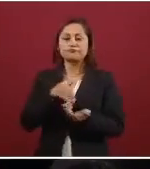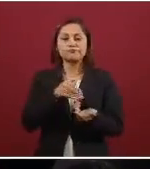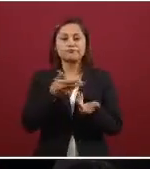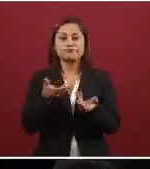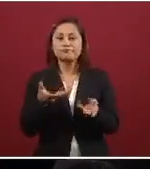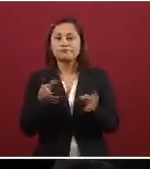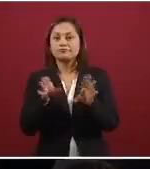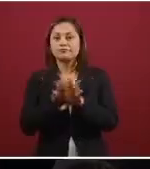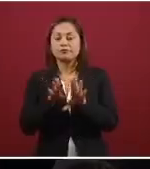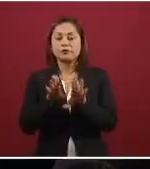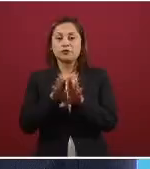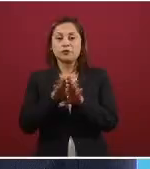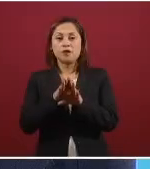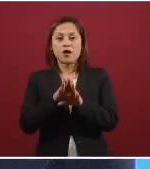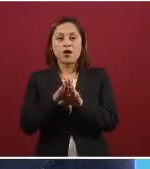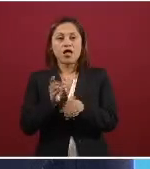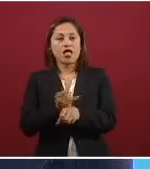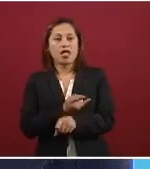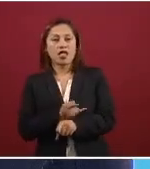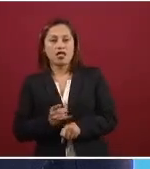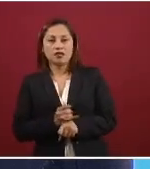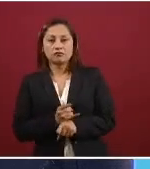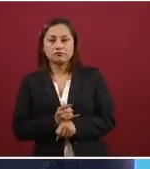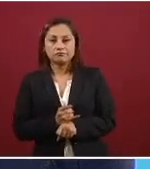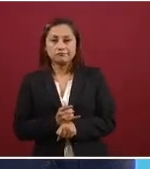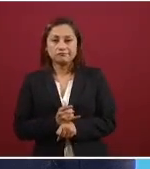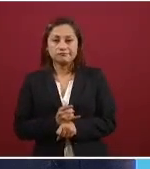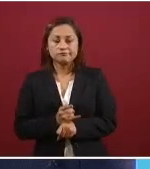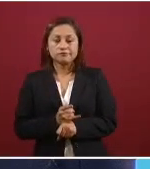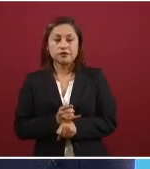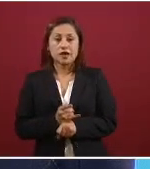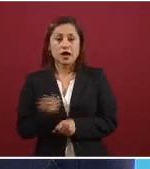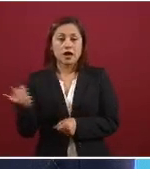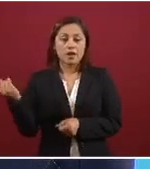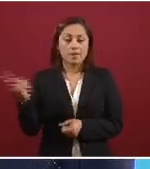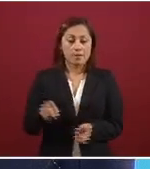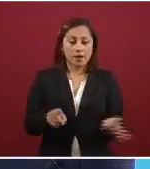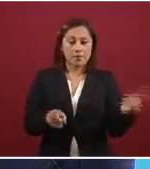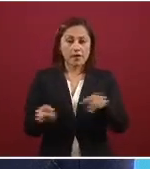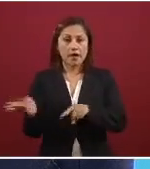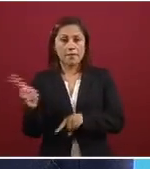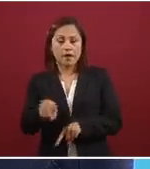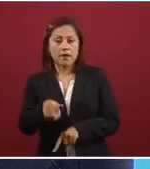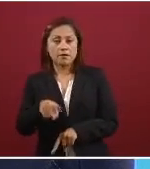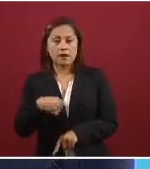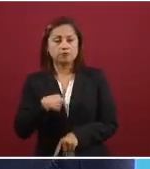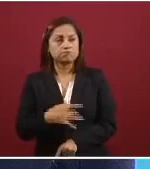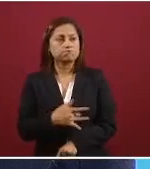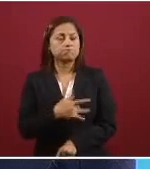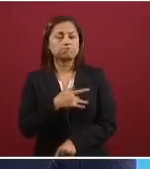no pueden gobernar a impulsos de una voluntad caprichosa,